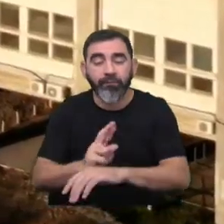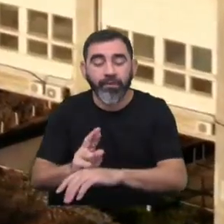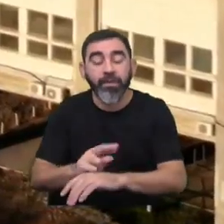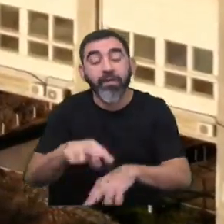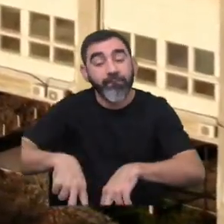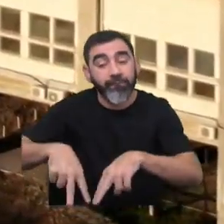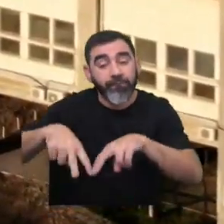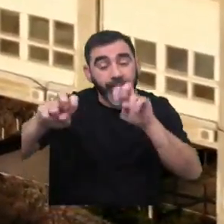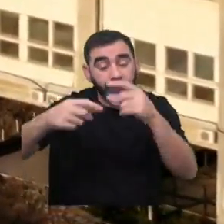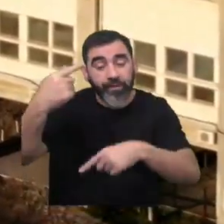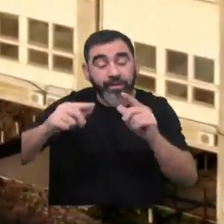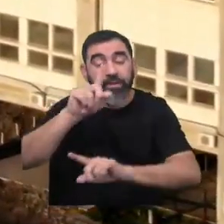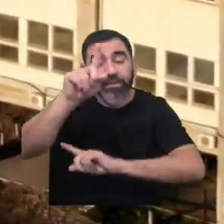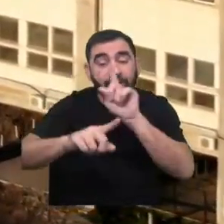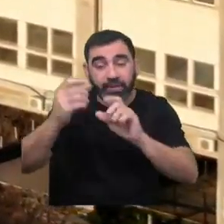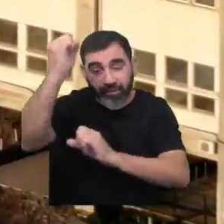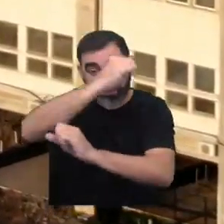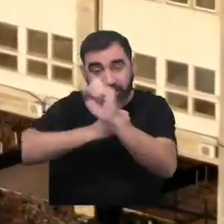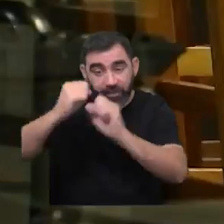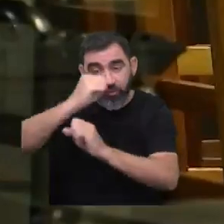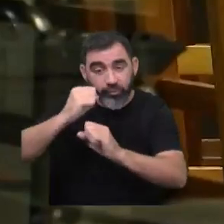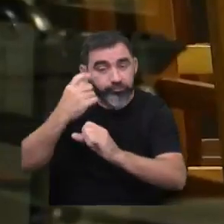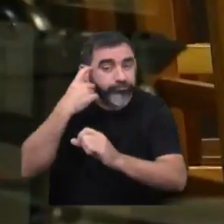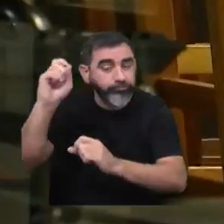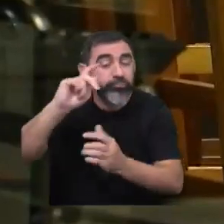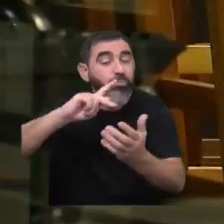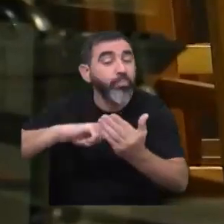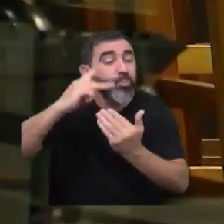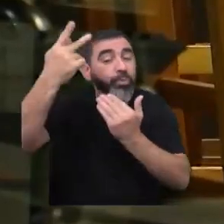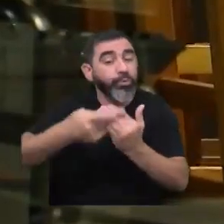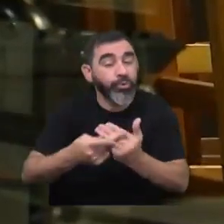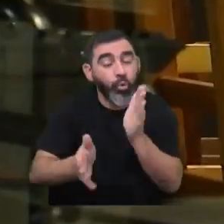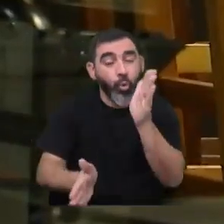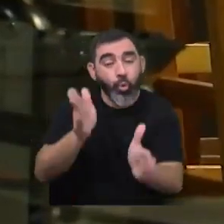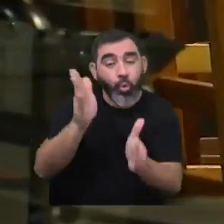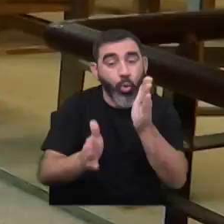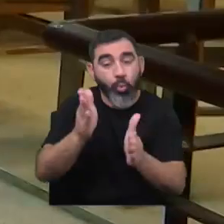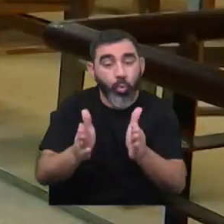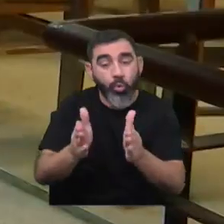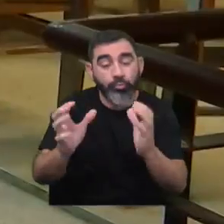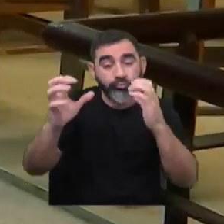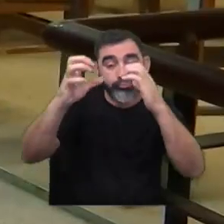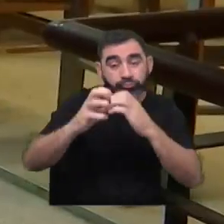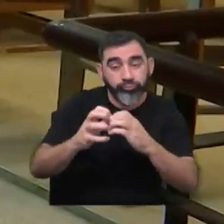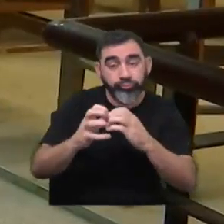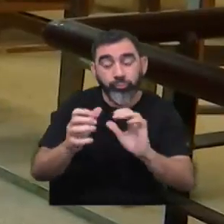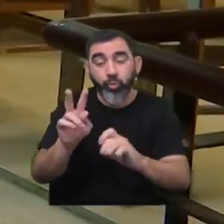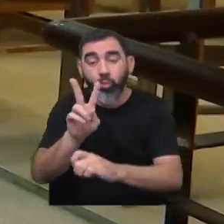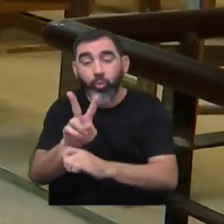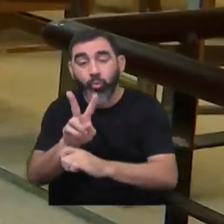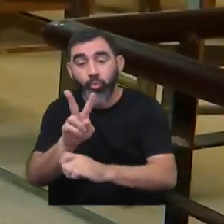Investigadoras e investigadores de la Facultad de Ingeniería están desarrollando un proyecto que combina robótica y redes neuronales para controlar malezas